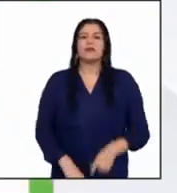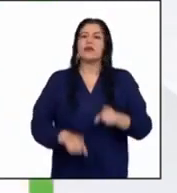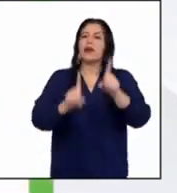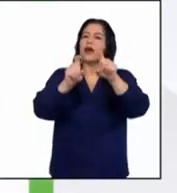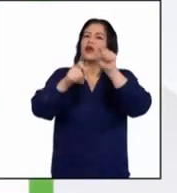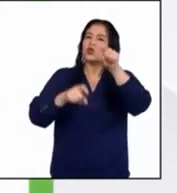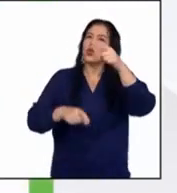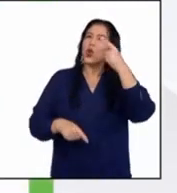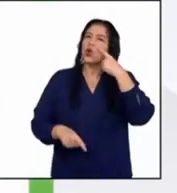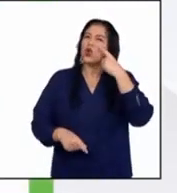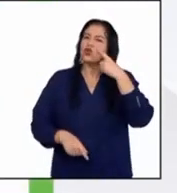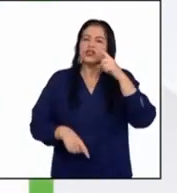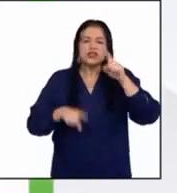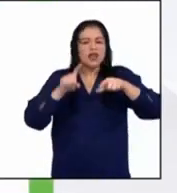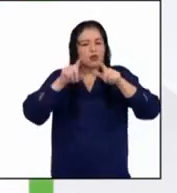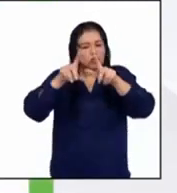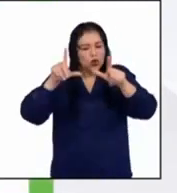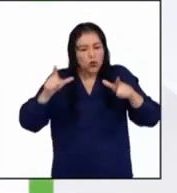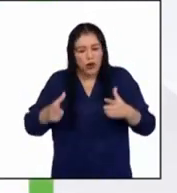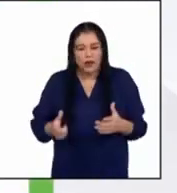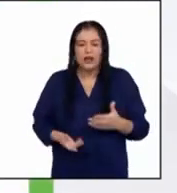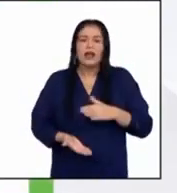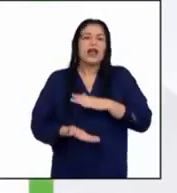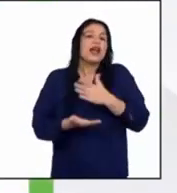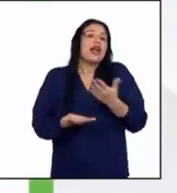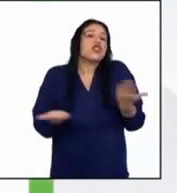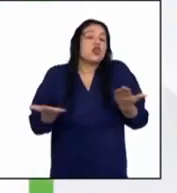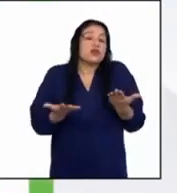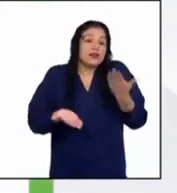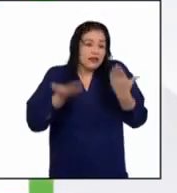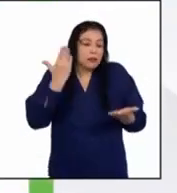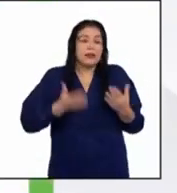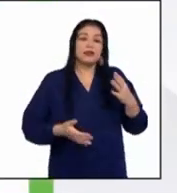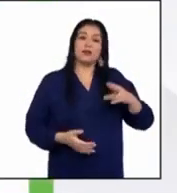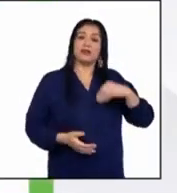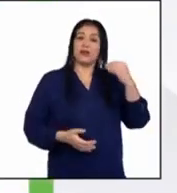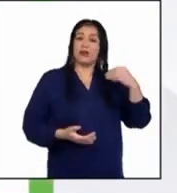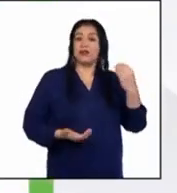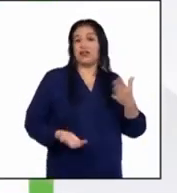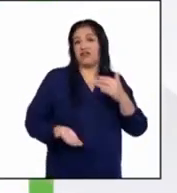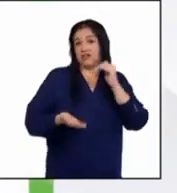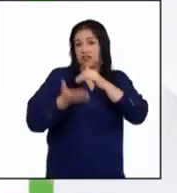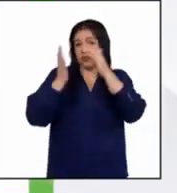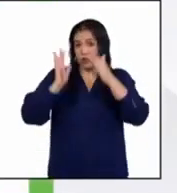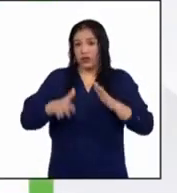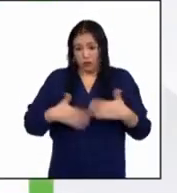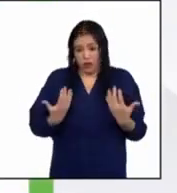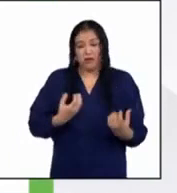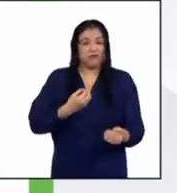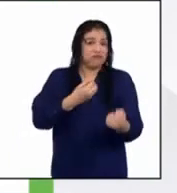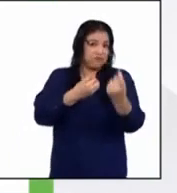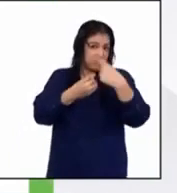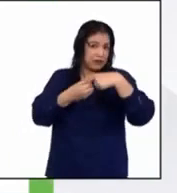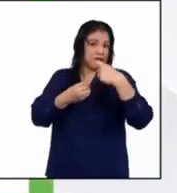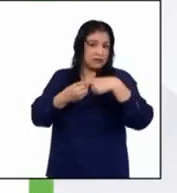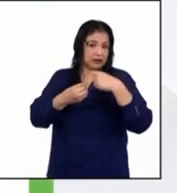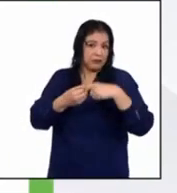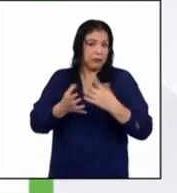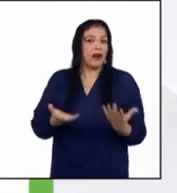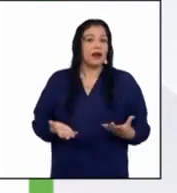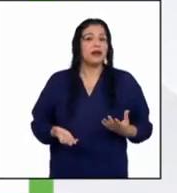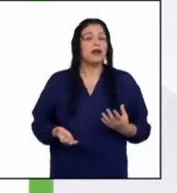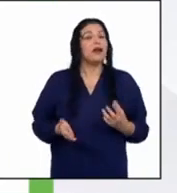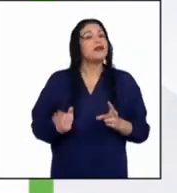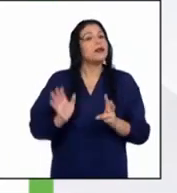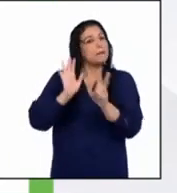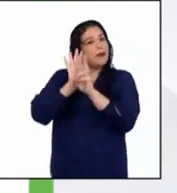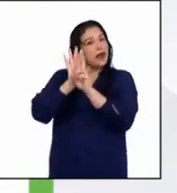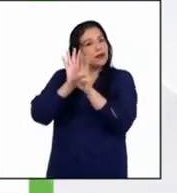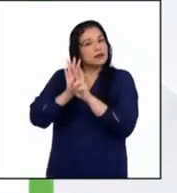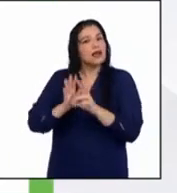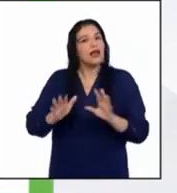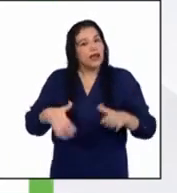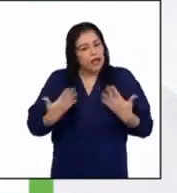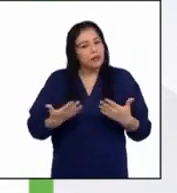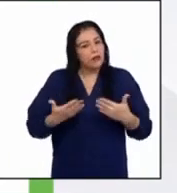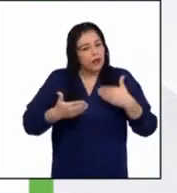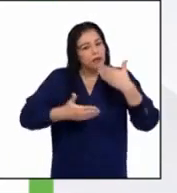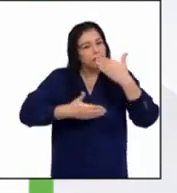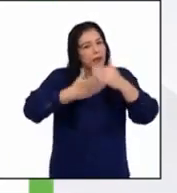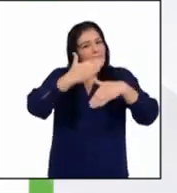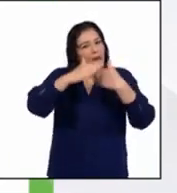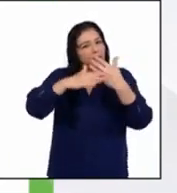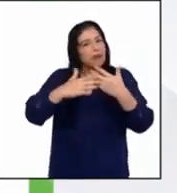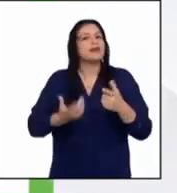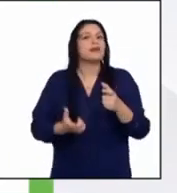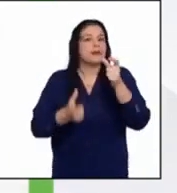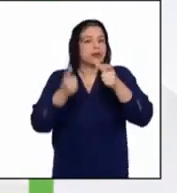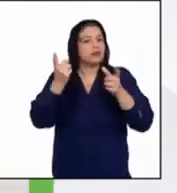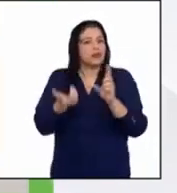¿Conoces algunos espacios en donde las y los estudiantes puedan participar, involucrarse y convertirse en agentes